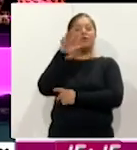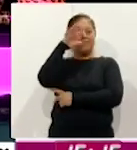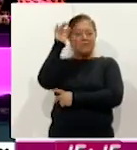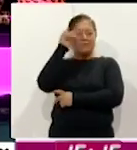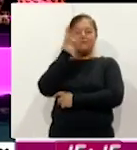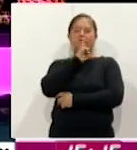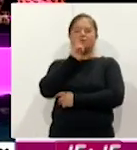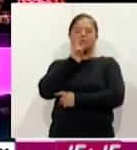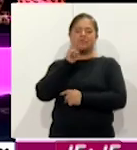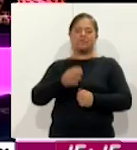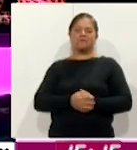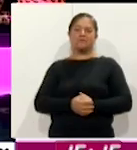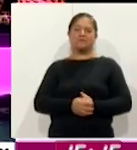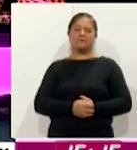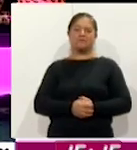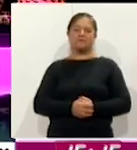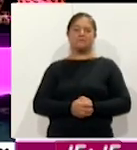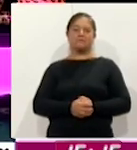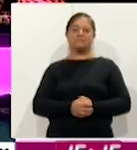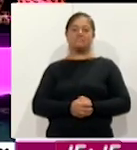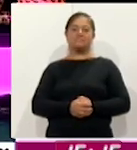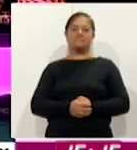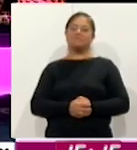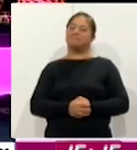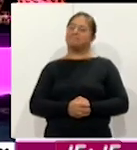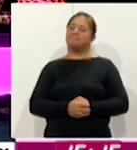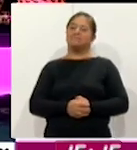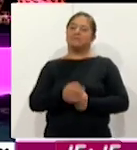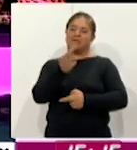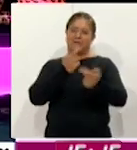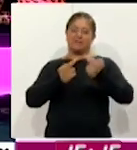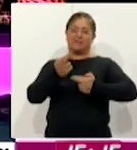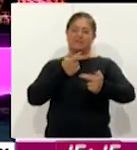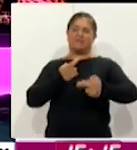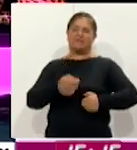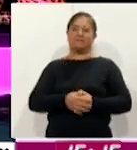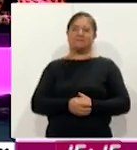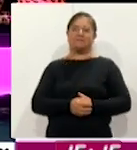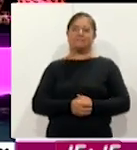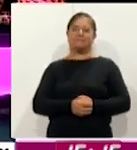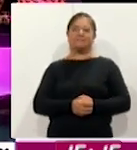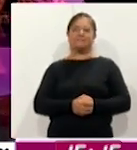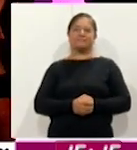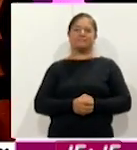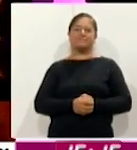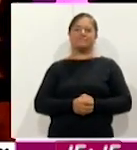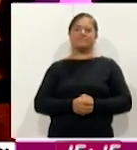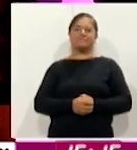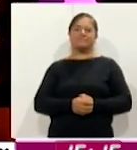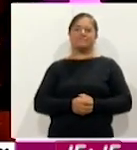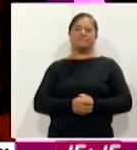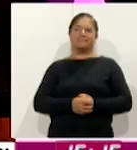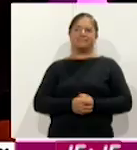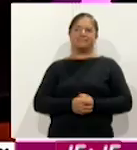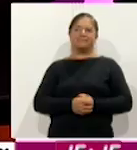esta plataforma como Corazit Noticias también nos encuentra. Regresamos después de esta pausa.